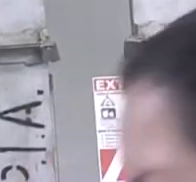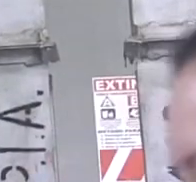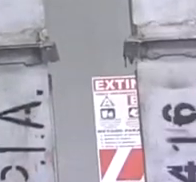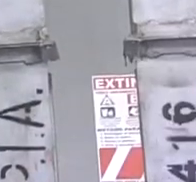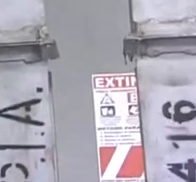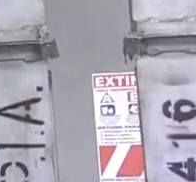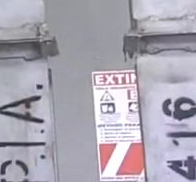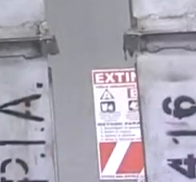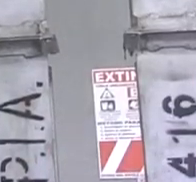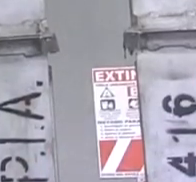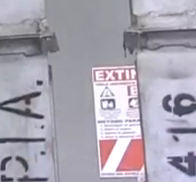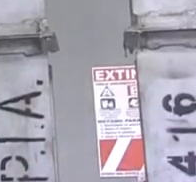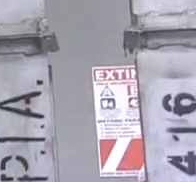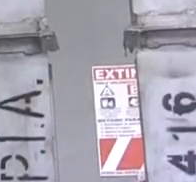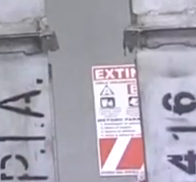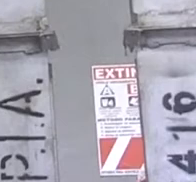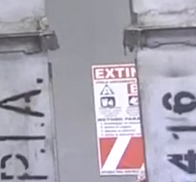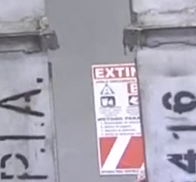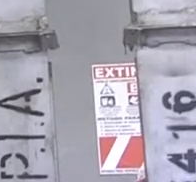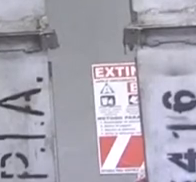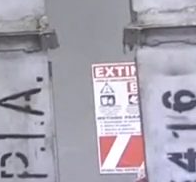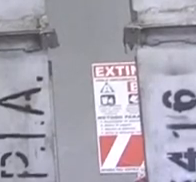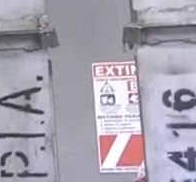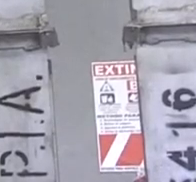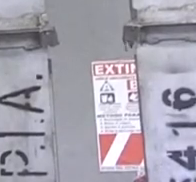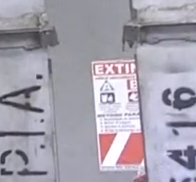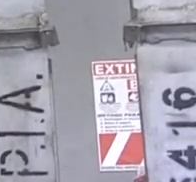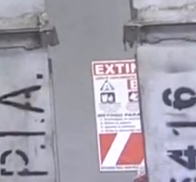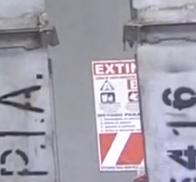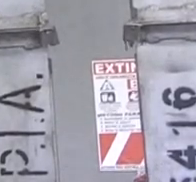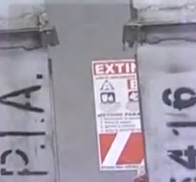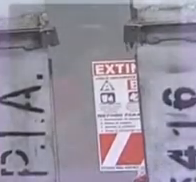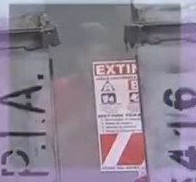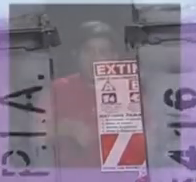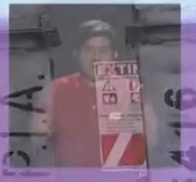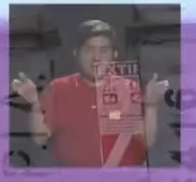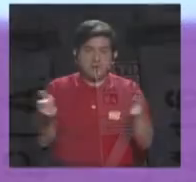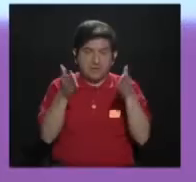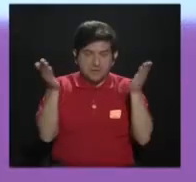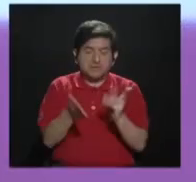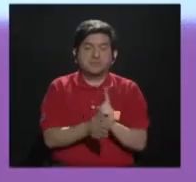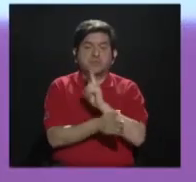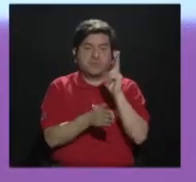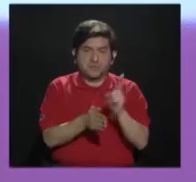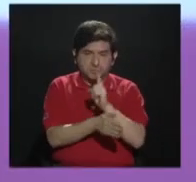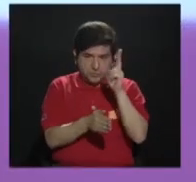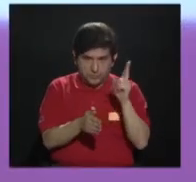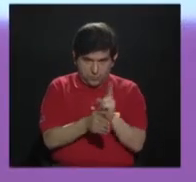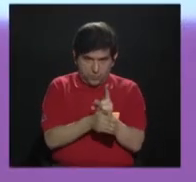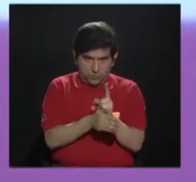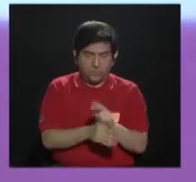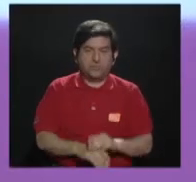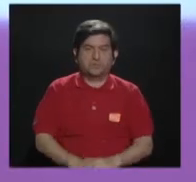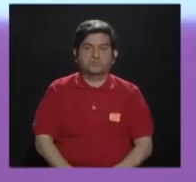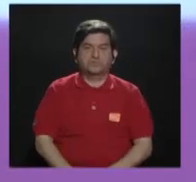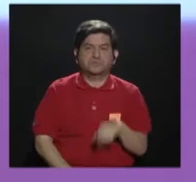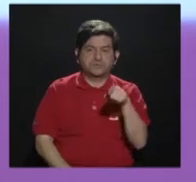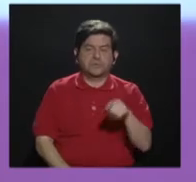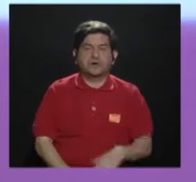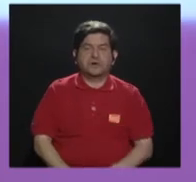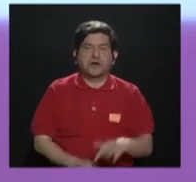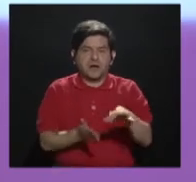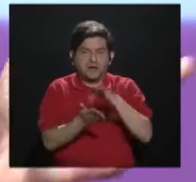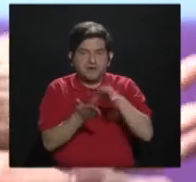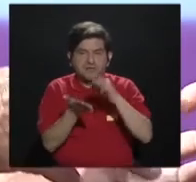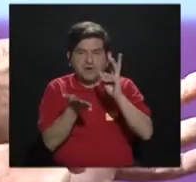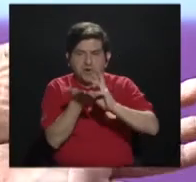el fortalecimiento de la producción, que traía consigo el estar promoviendo el uso de los frijoles y el